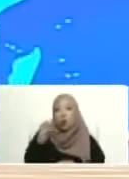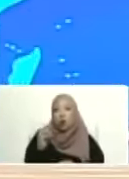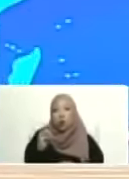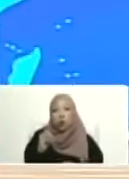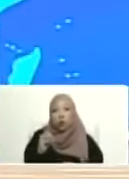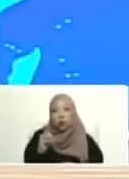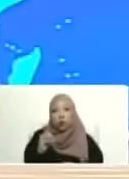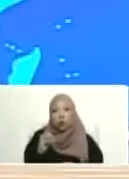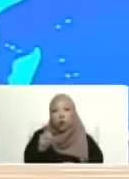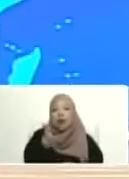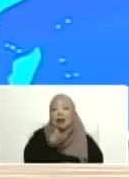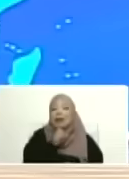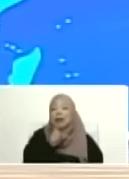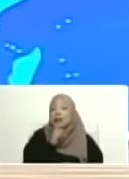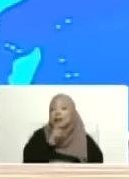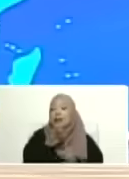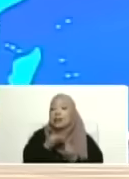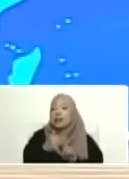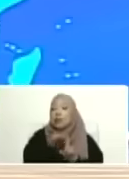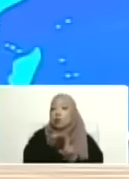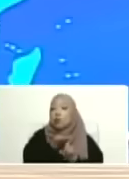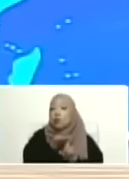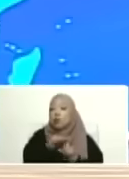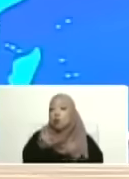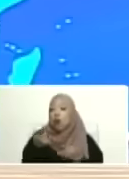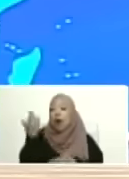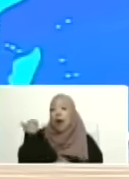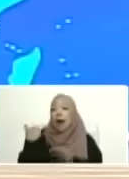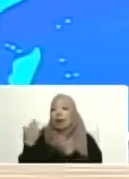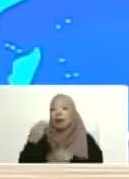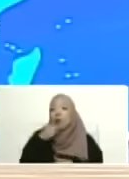Periodo difícil para la existencia de la República,